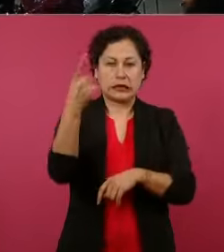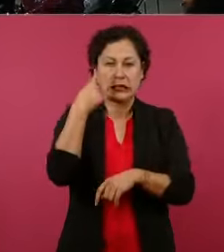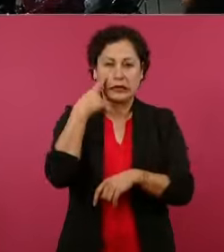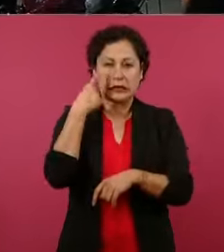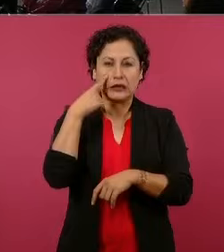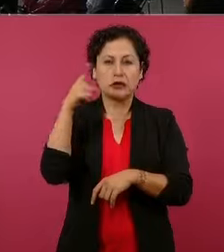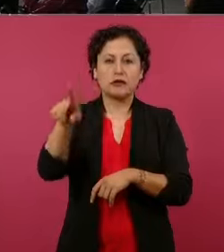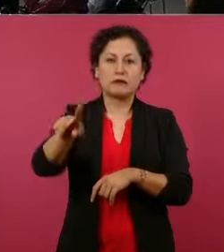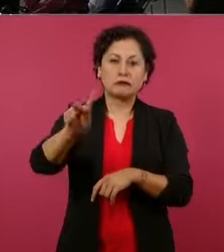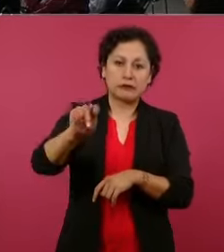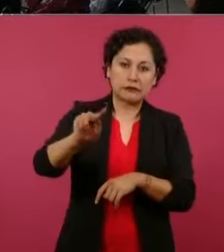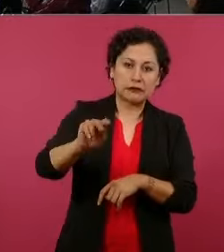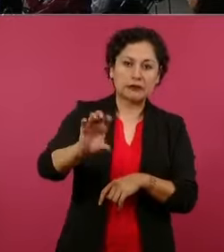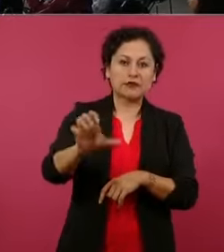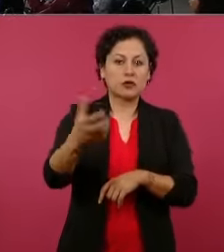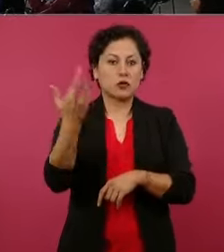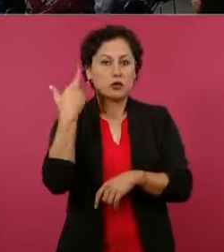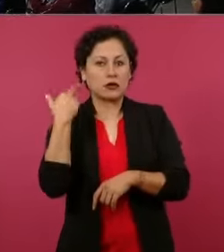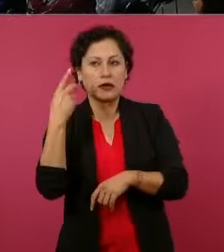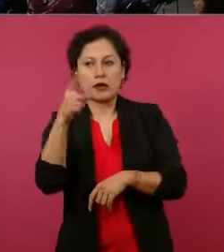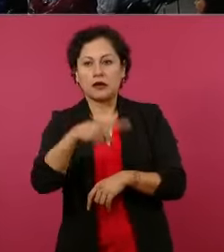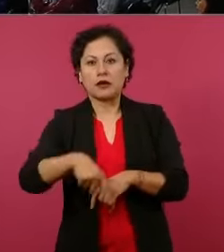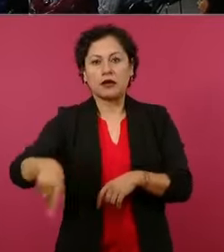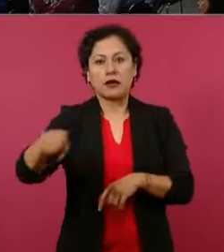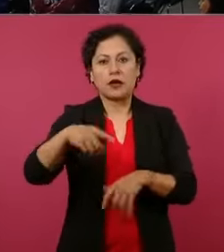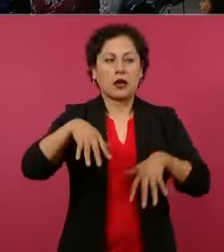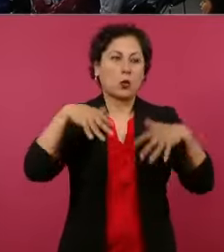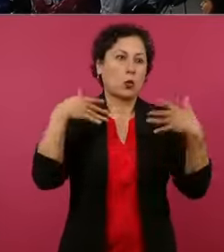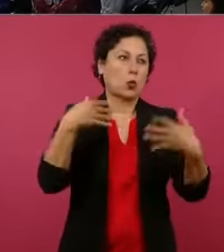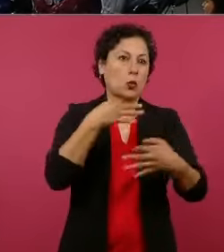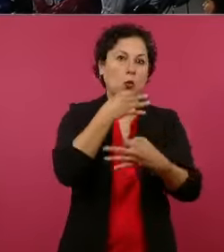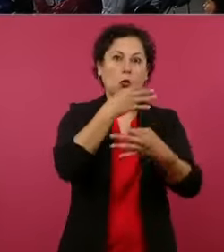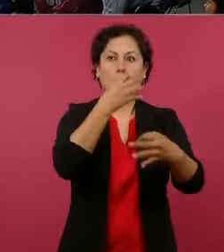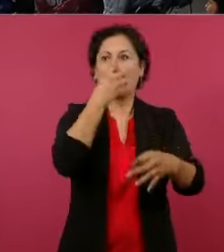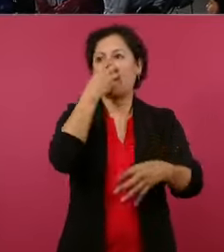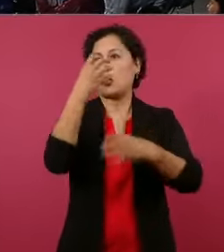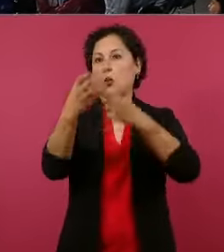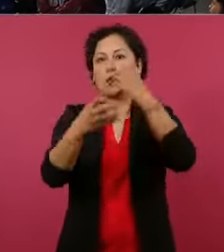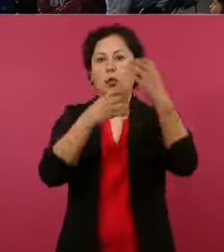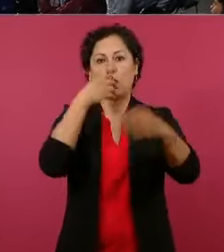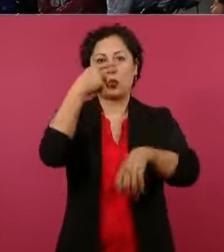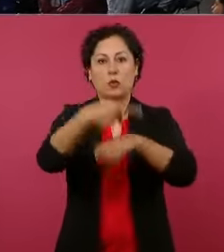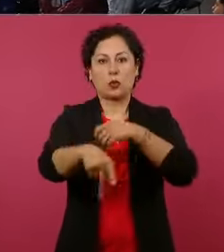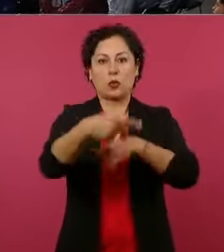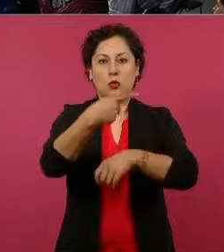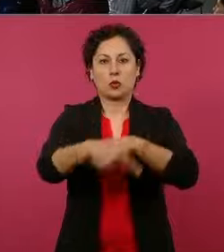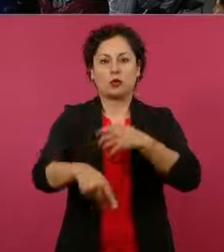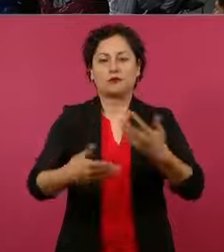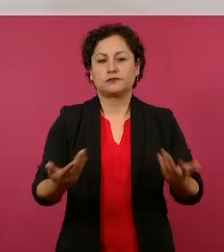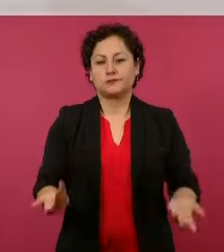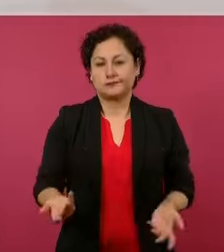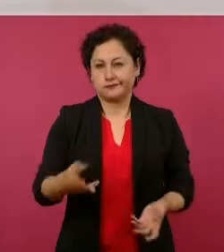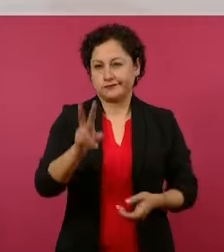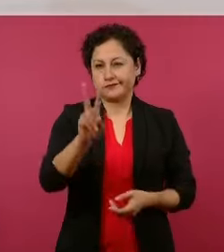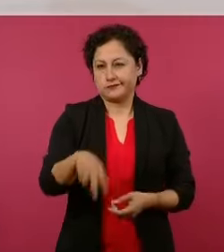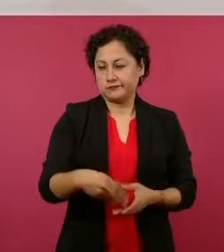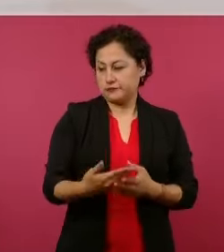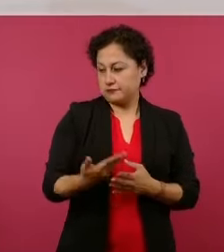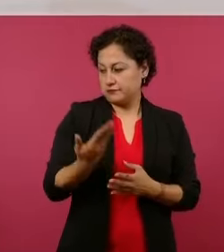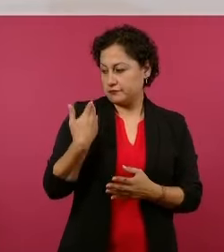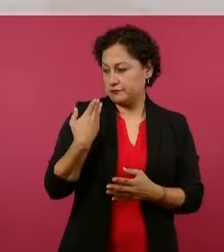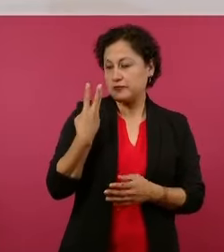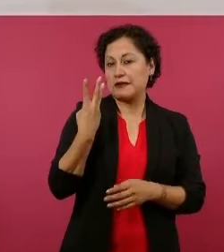televisión si hace unos días hubieron tres días